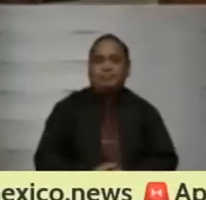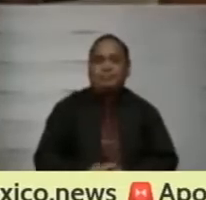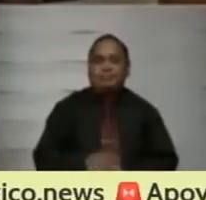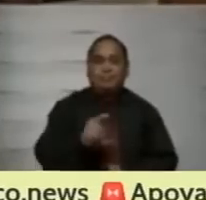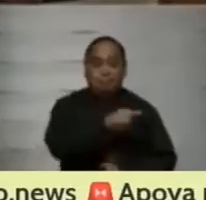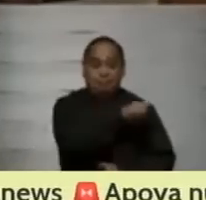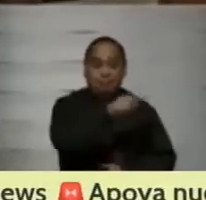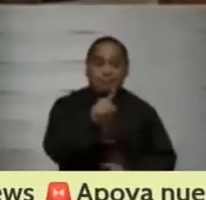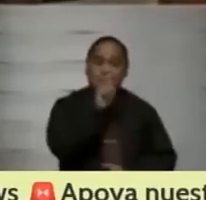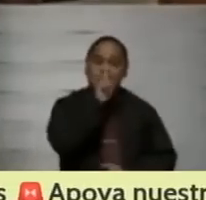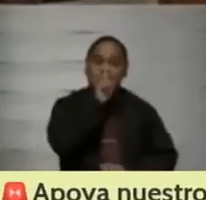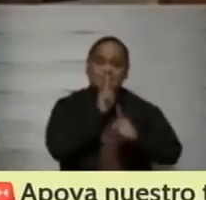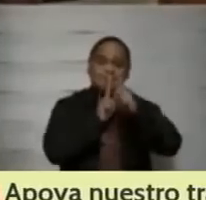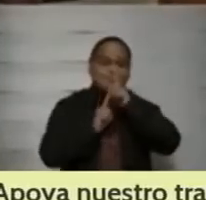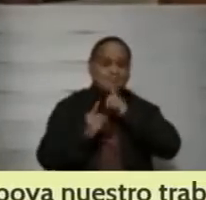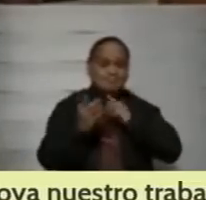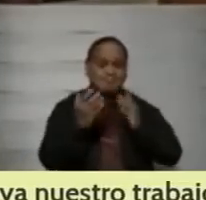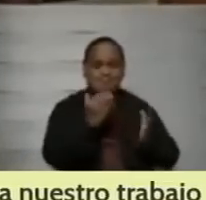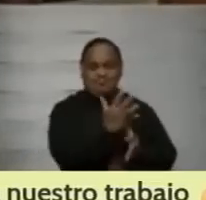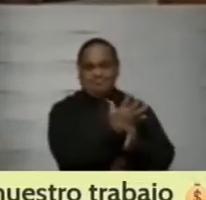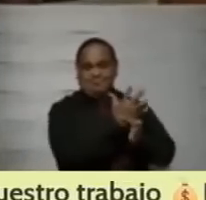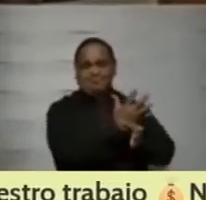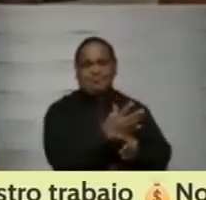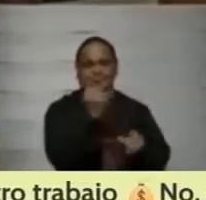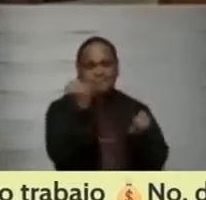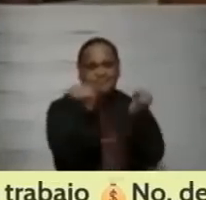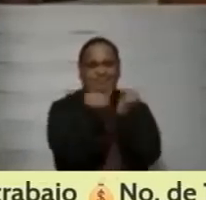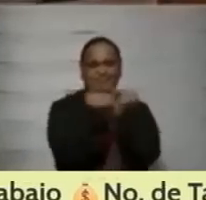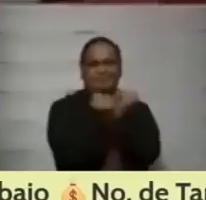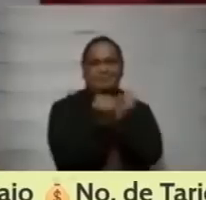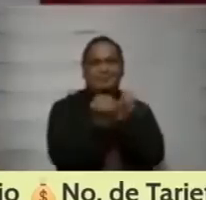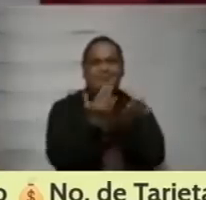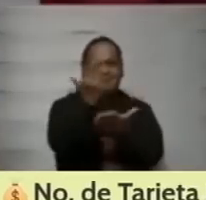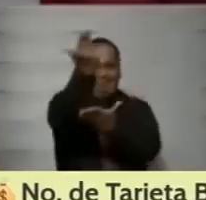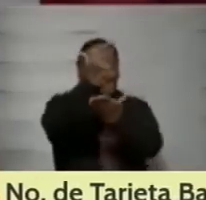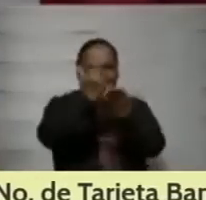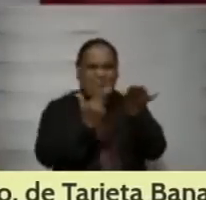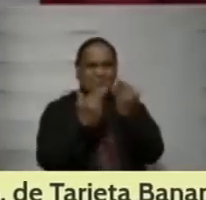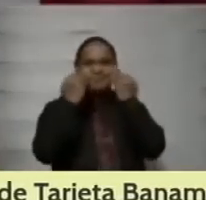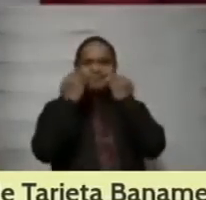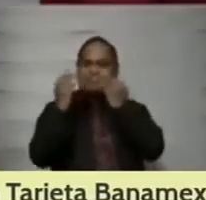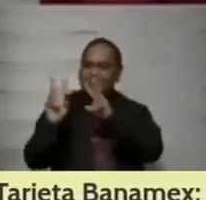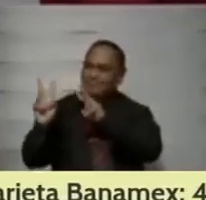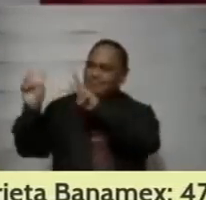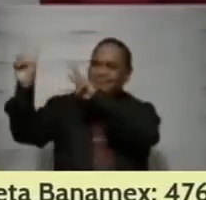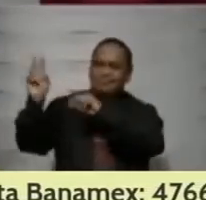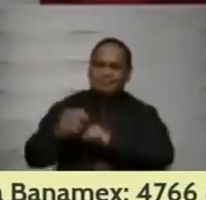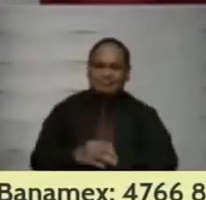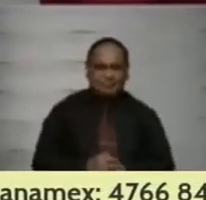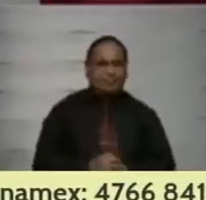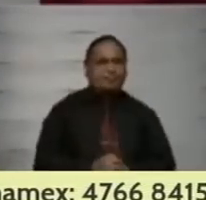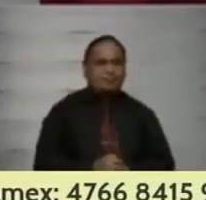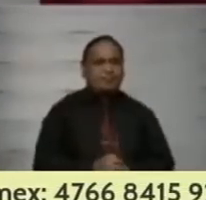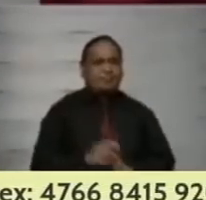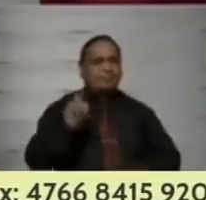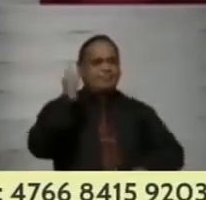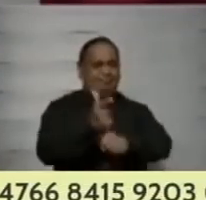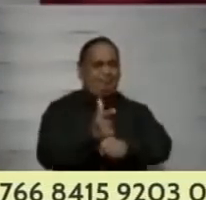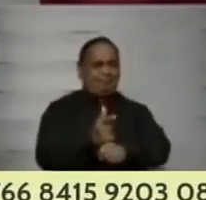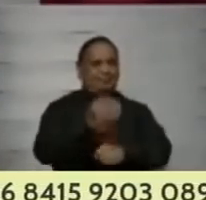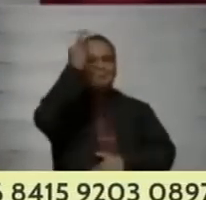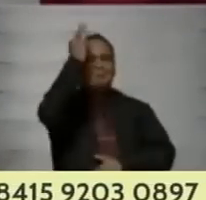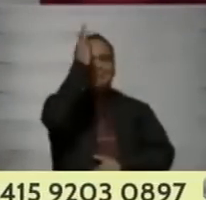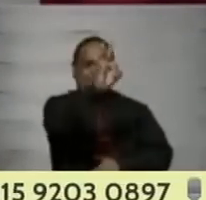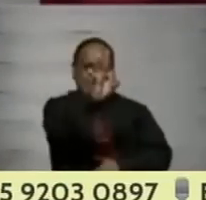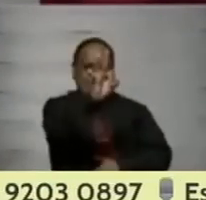Que ya mejor ni hable. ¿No? Y caricaturistas han dado cuenta de eso, por ahí tenemos una caricatura que demuestra muy bien que traicionó al